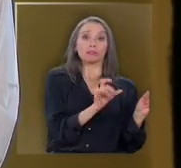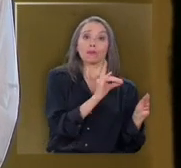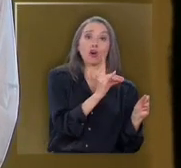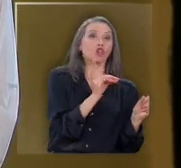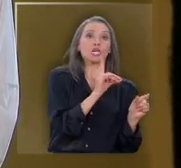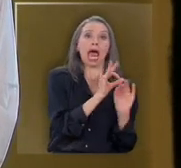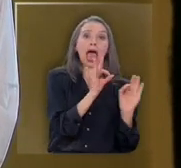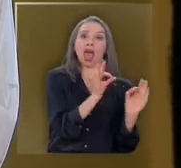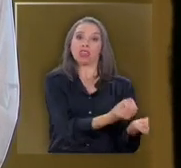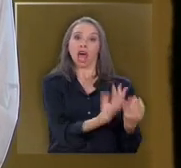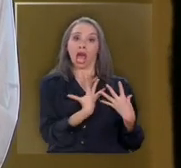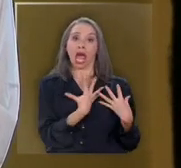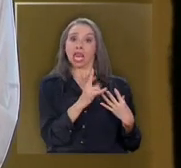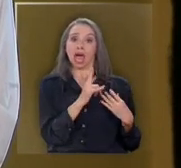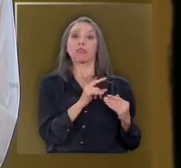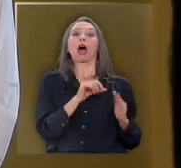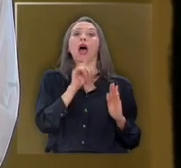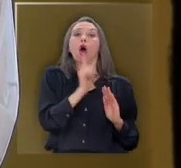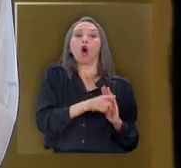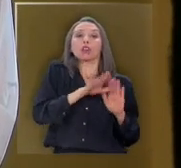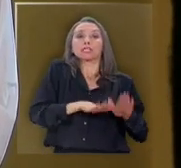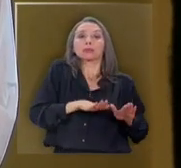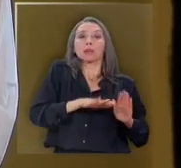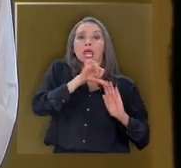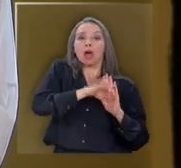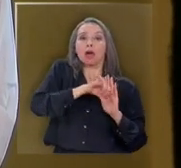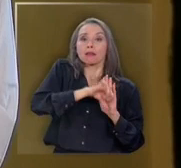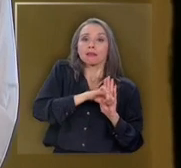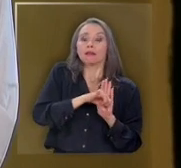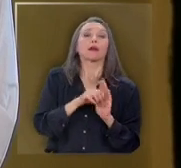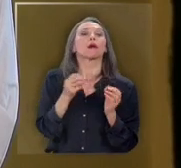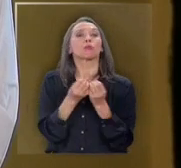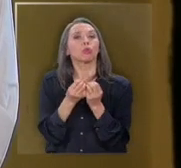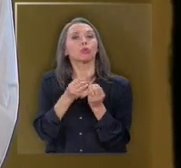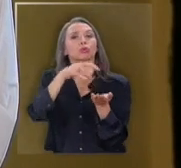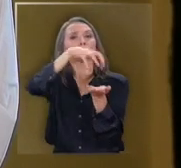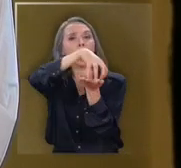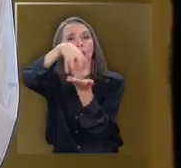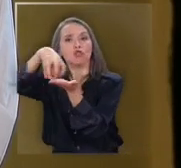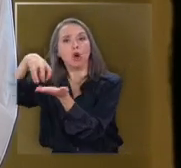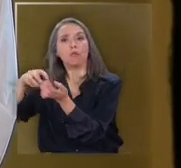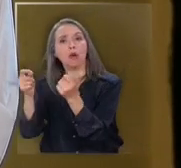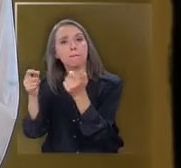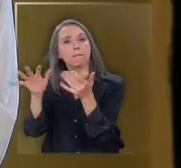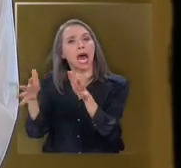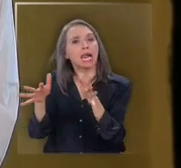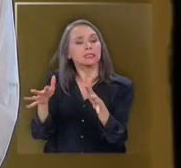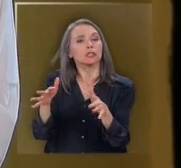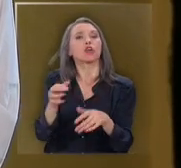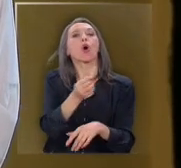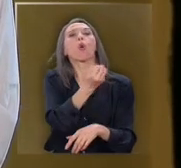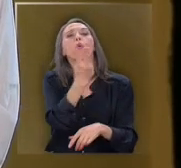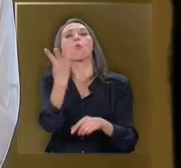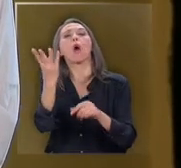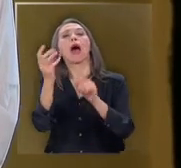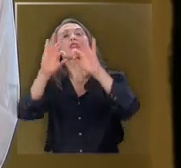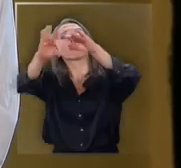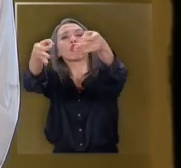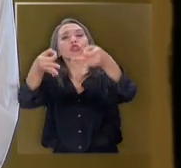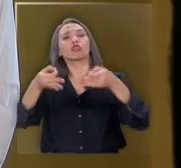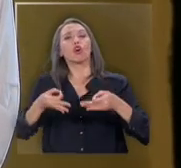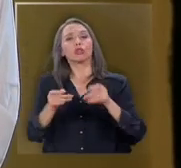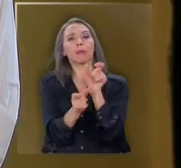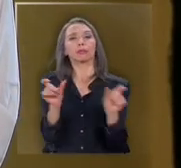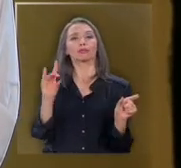que también están aguardando pero vemos que hay varias comunas donde está pasando algo similar cuál es el universo total al menos